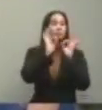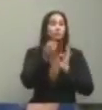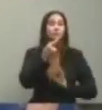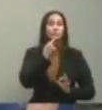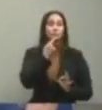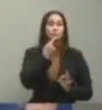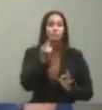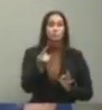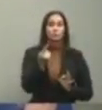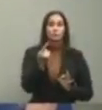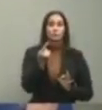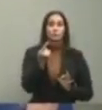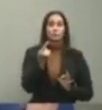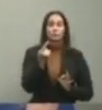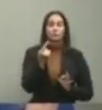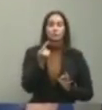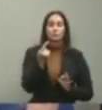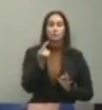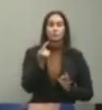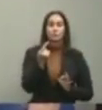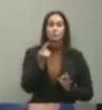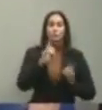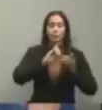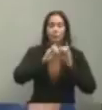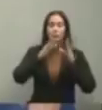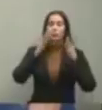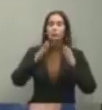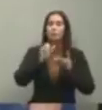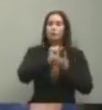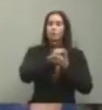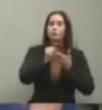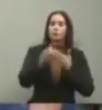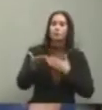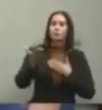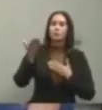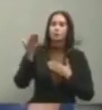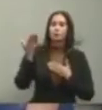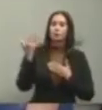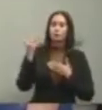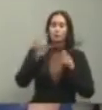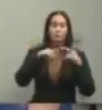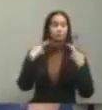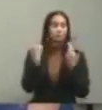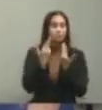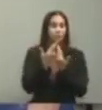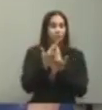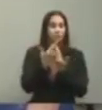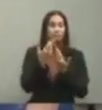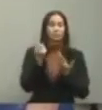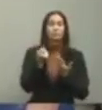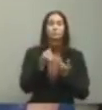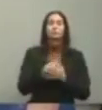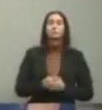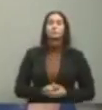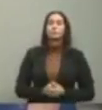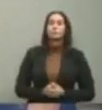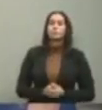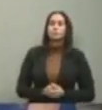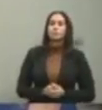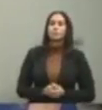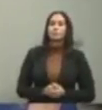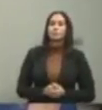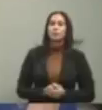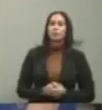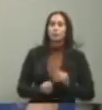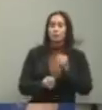eso es un mensaje de nuestra directora de la semana pasada que estuvimos en reunión en la sede el virus